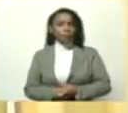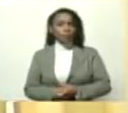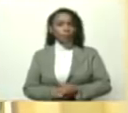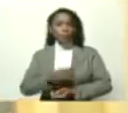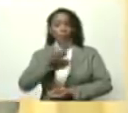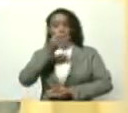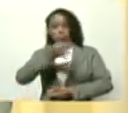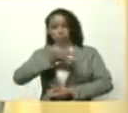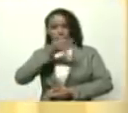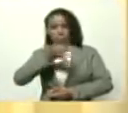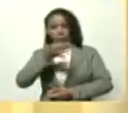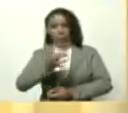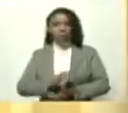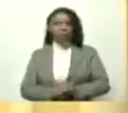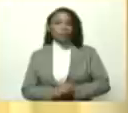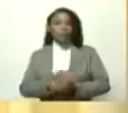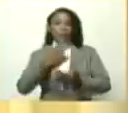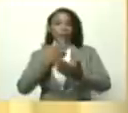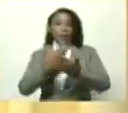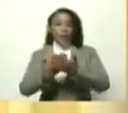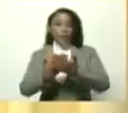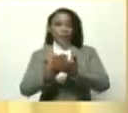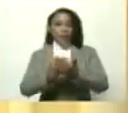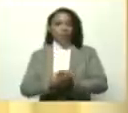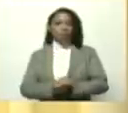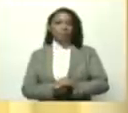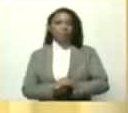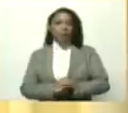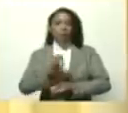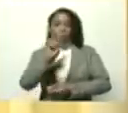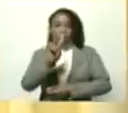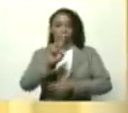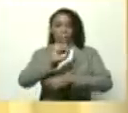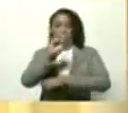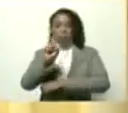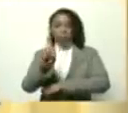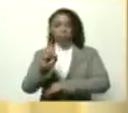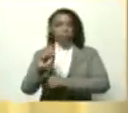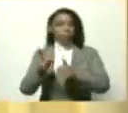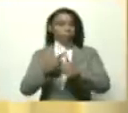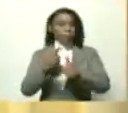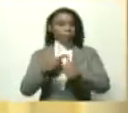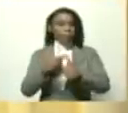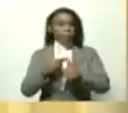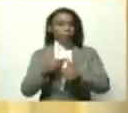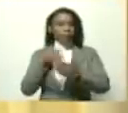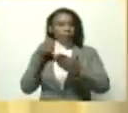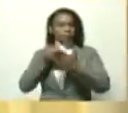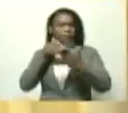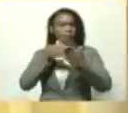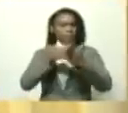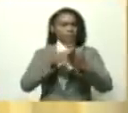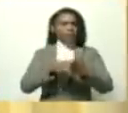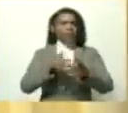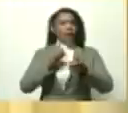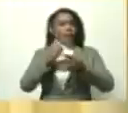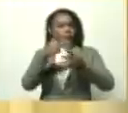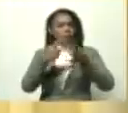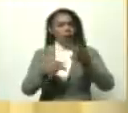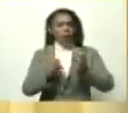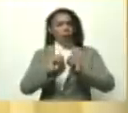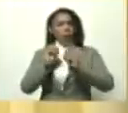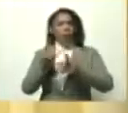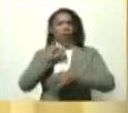Buenas tardes. Bien, gracias. Me gustaría hacerle dos preguntas. En principio, ha insistido en varias oportunidades que habrá